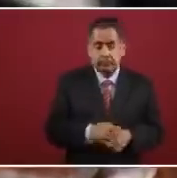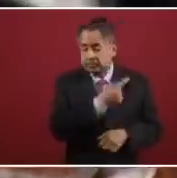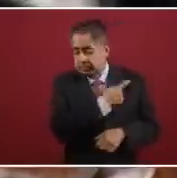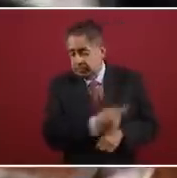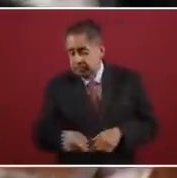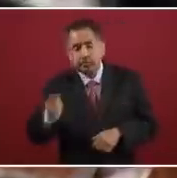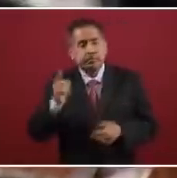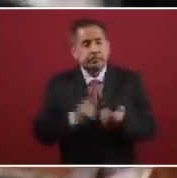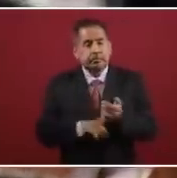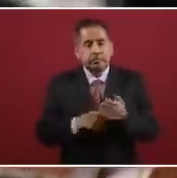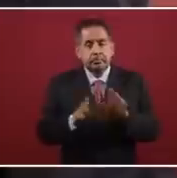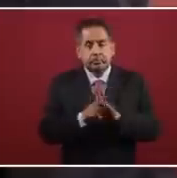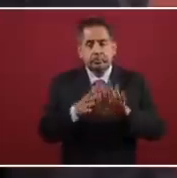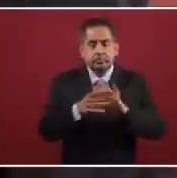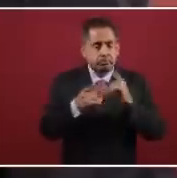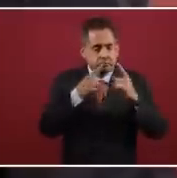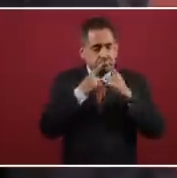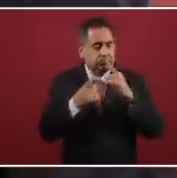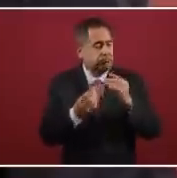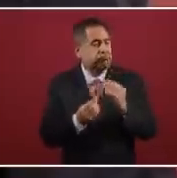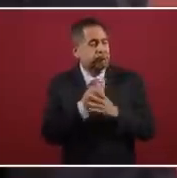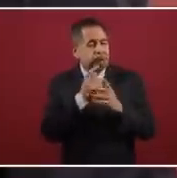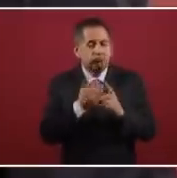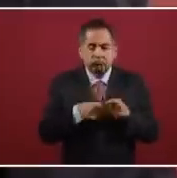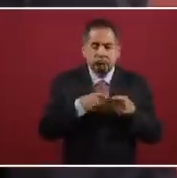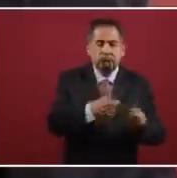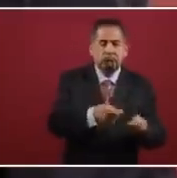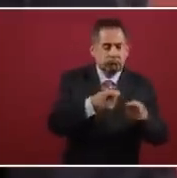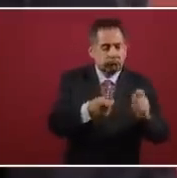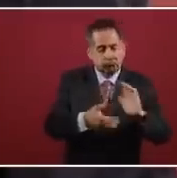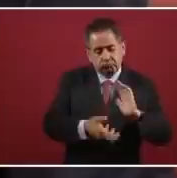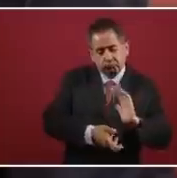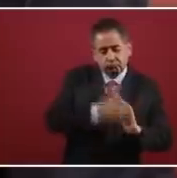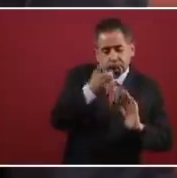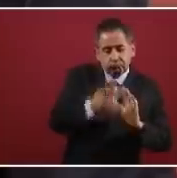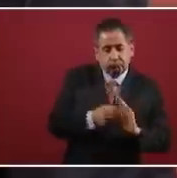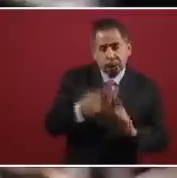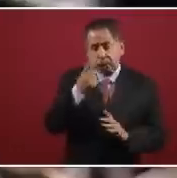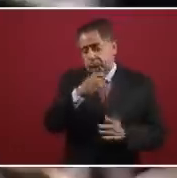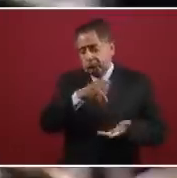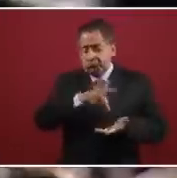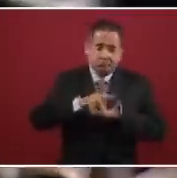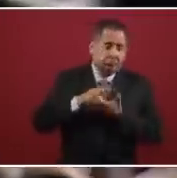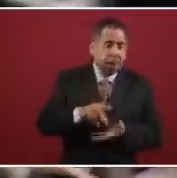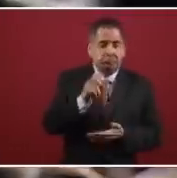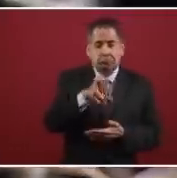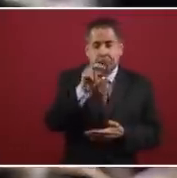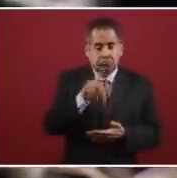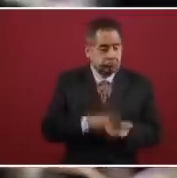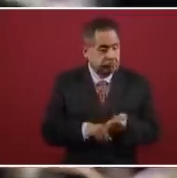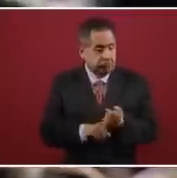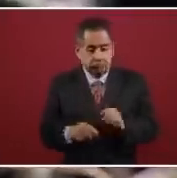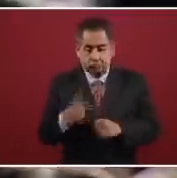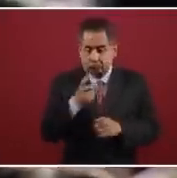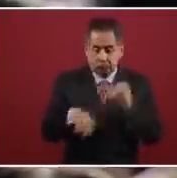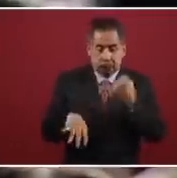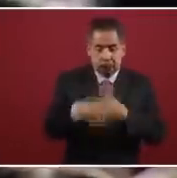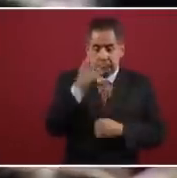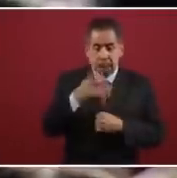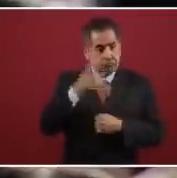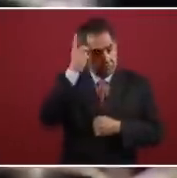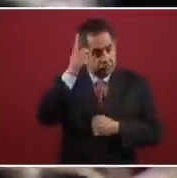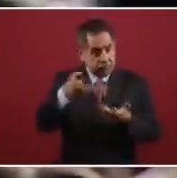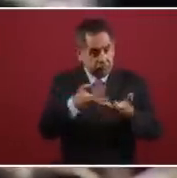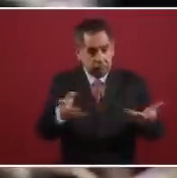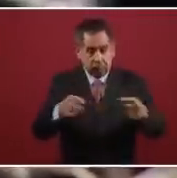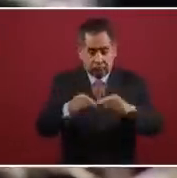federal ha ido otorgando nuevas concesiones y se han extraído 100 toneladas de oro, mientras que los 214 ejidatarios propietarios